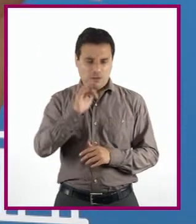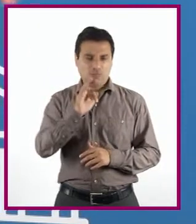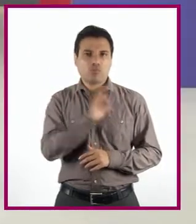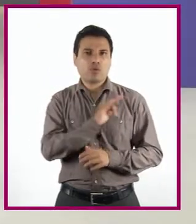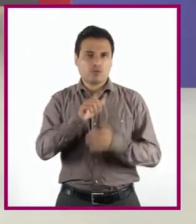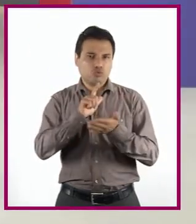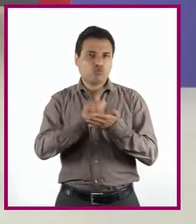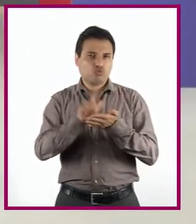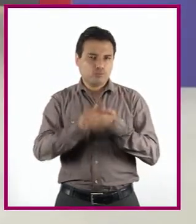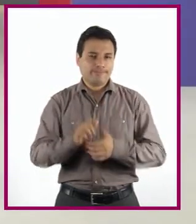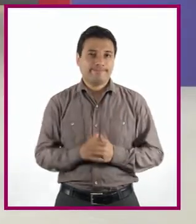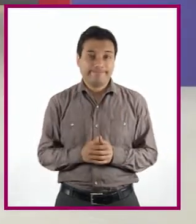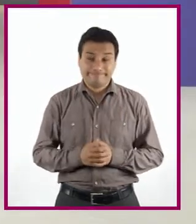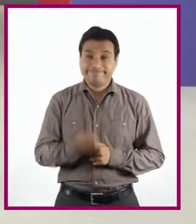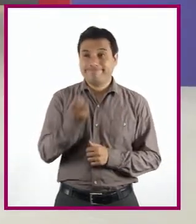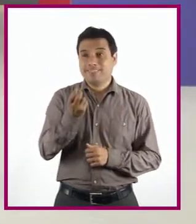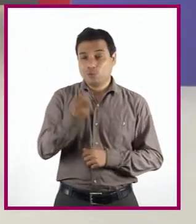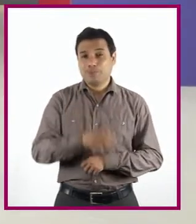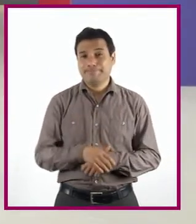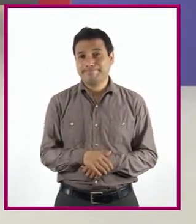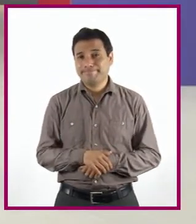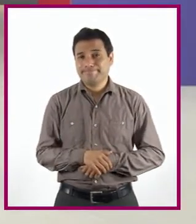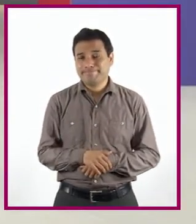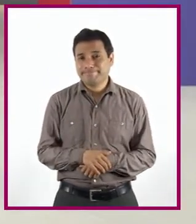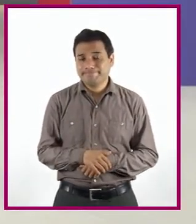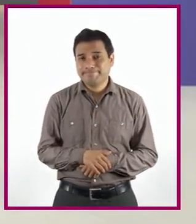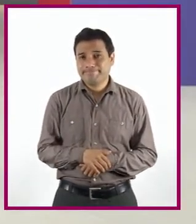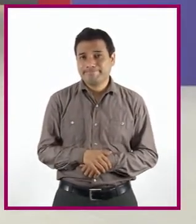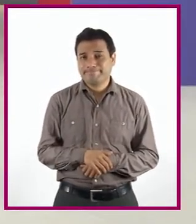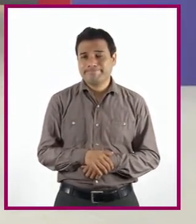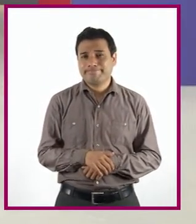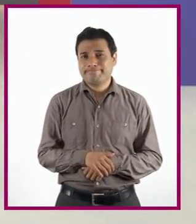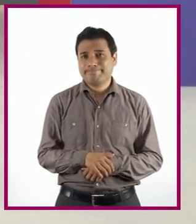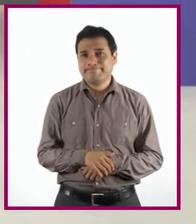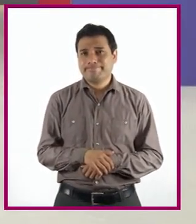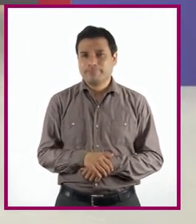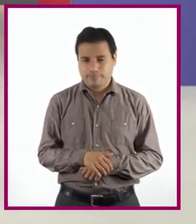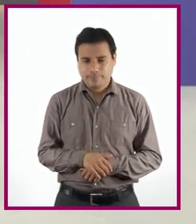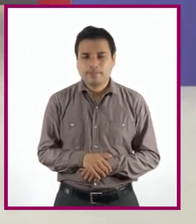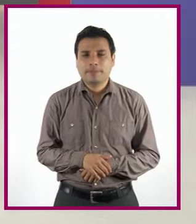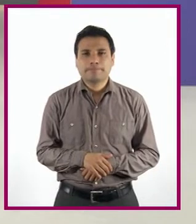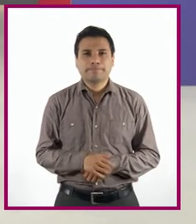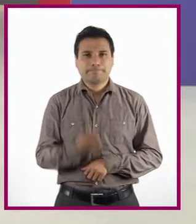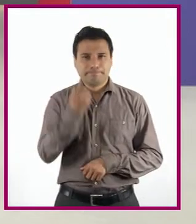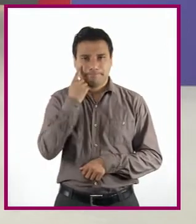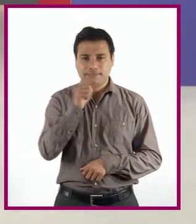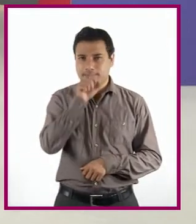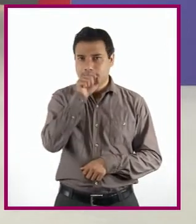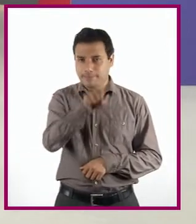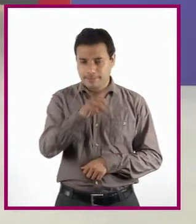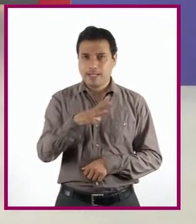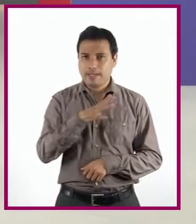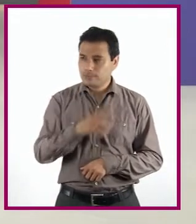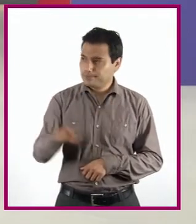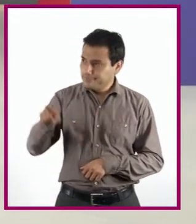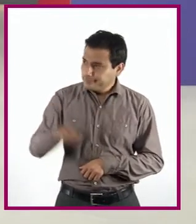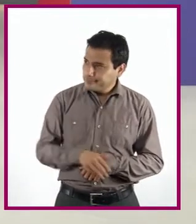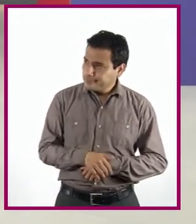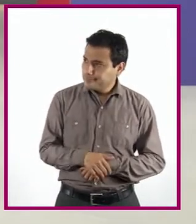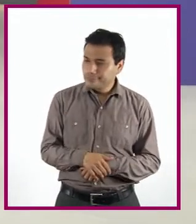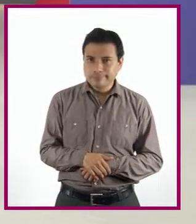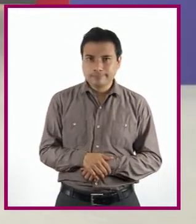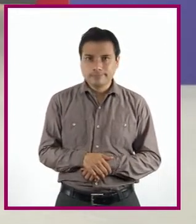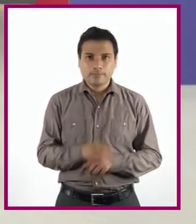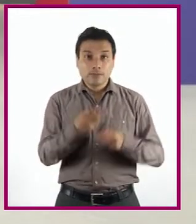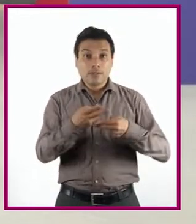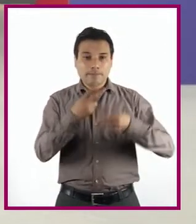económico. Así es. Y continuando con los minerales, también está el uranio, que produce